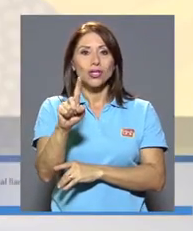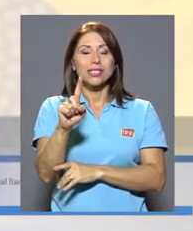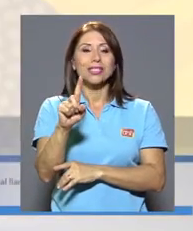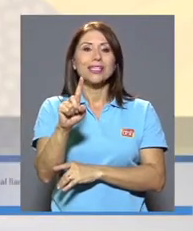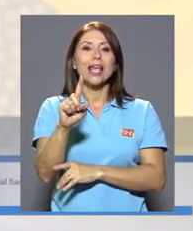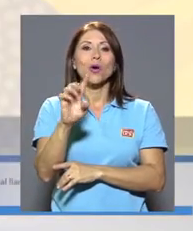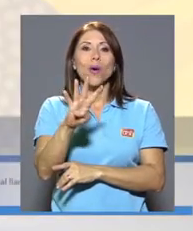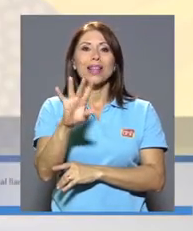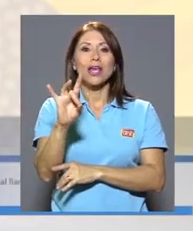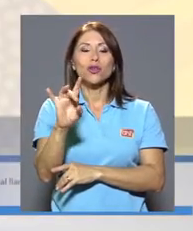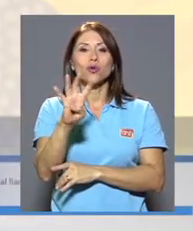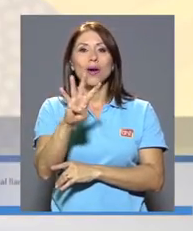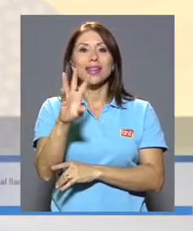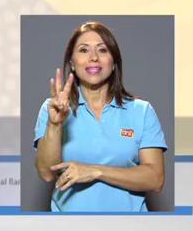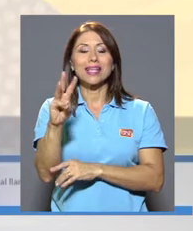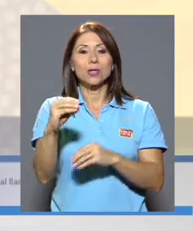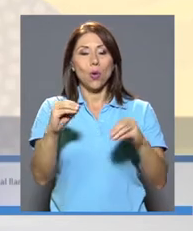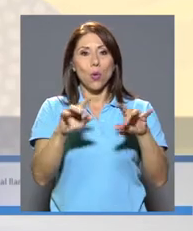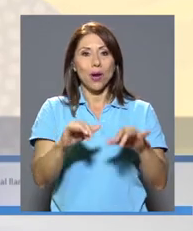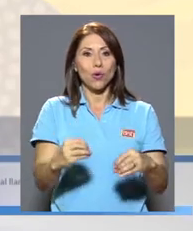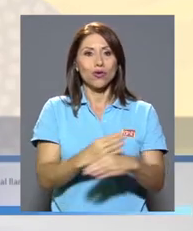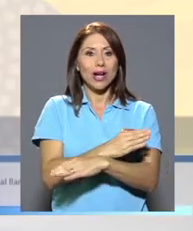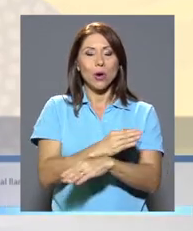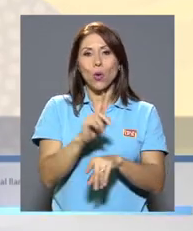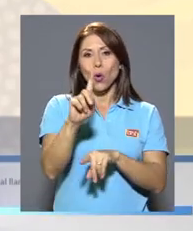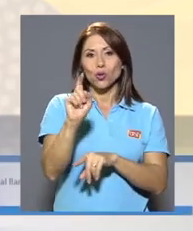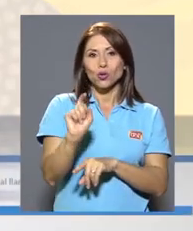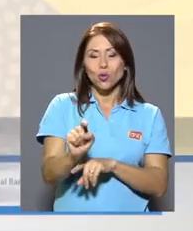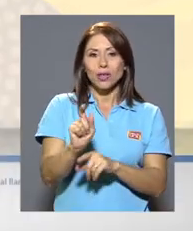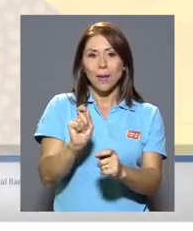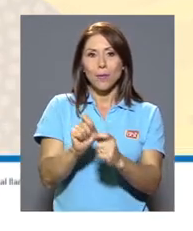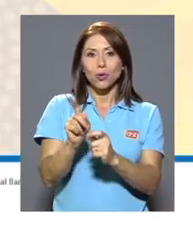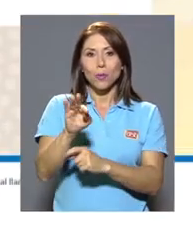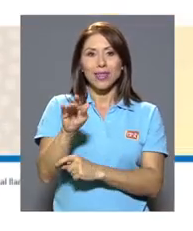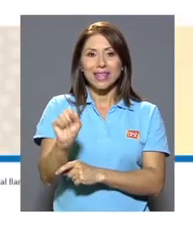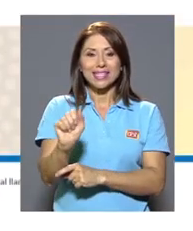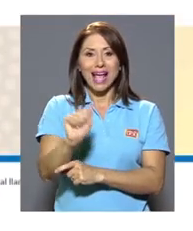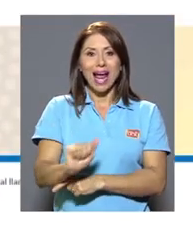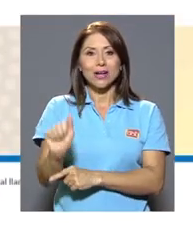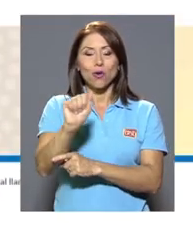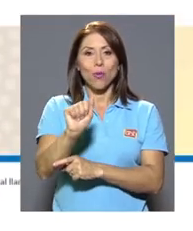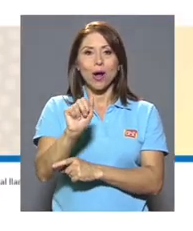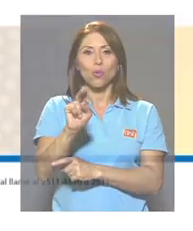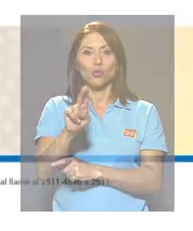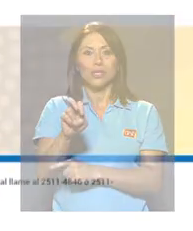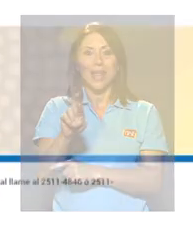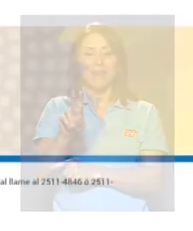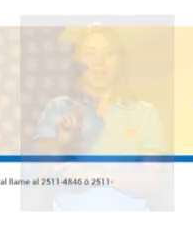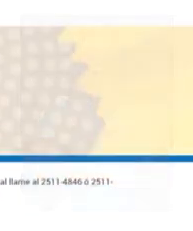2511-4846 o al correo consulta.metics@ucr.ac.cr.